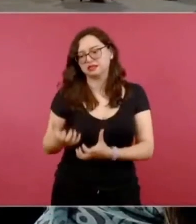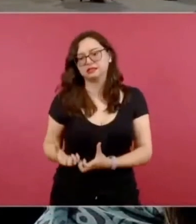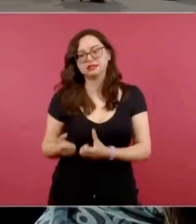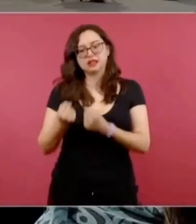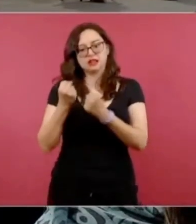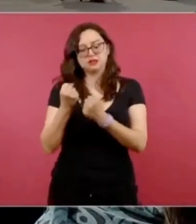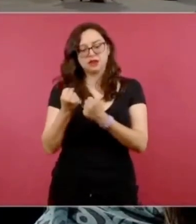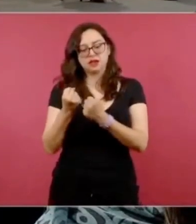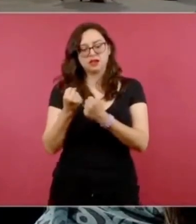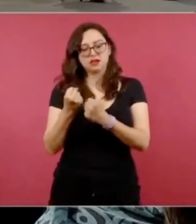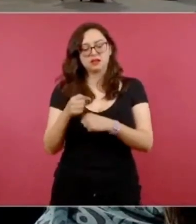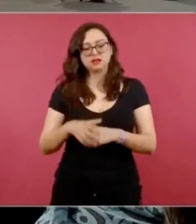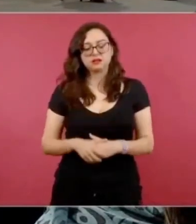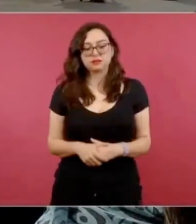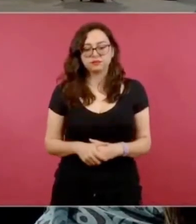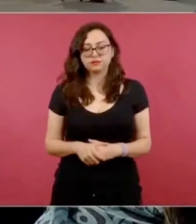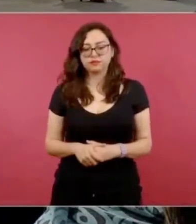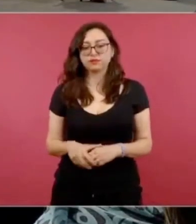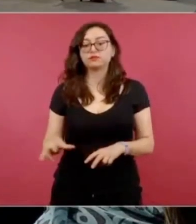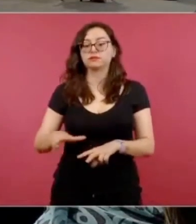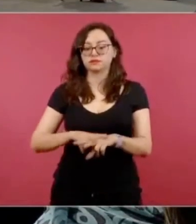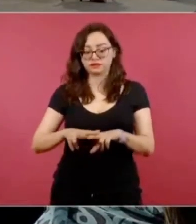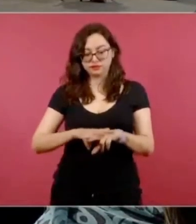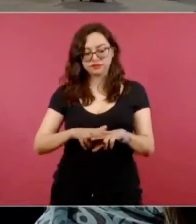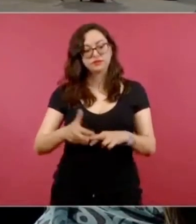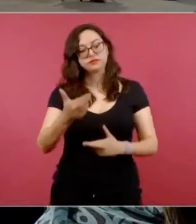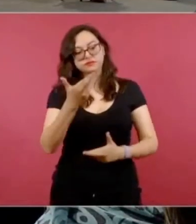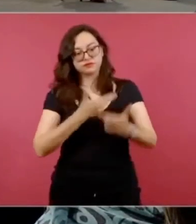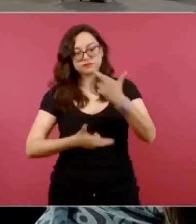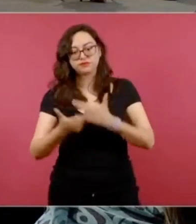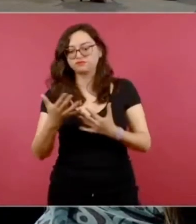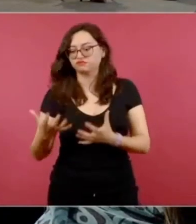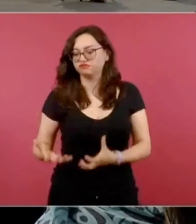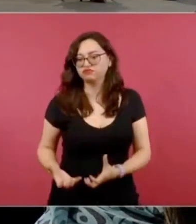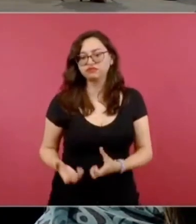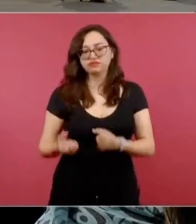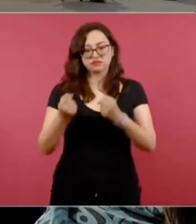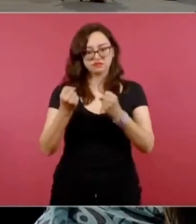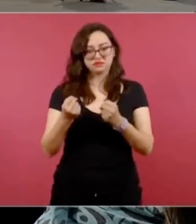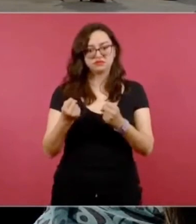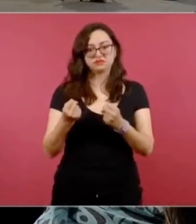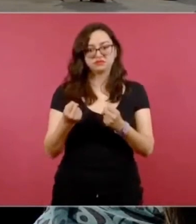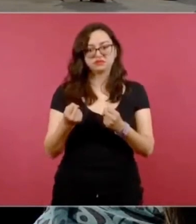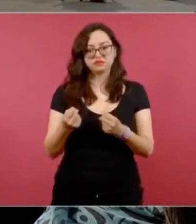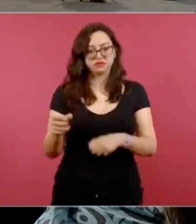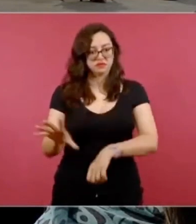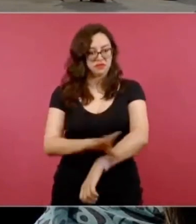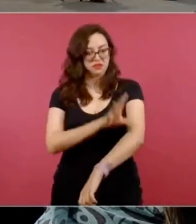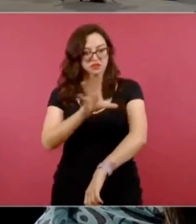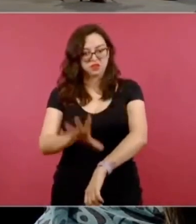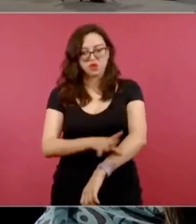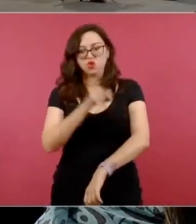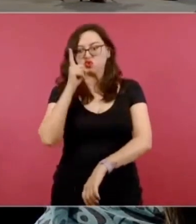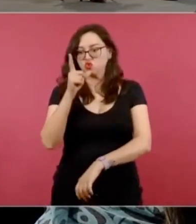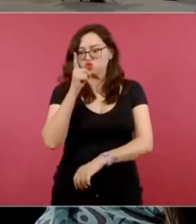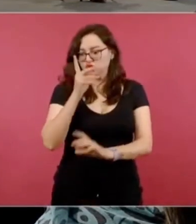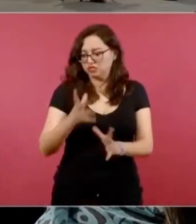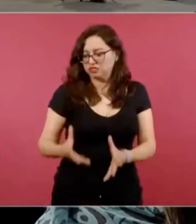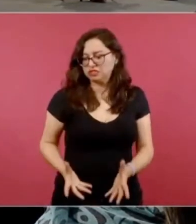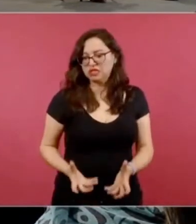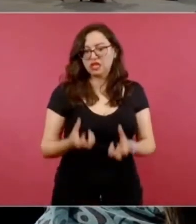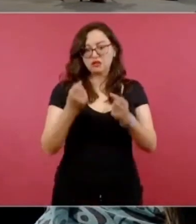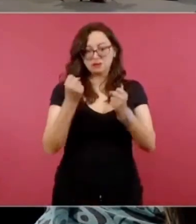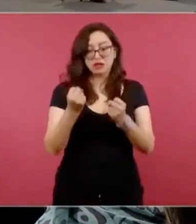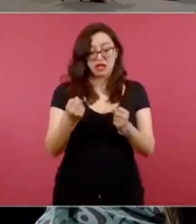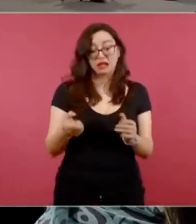el rescate de los ferrocarriles, de la electricidad.